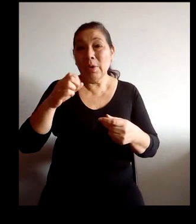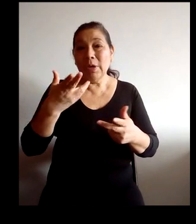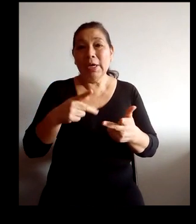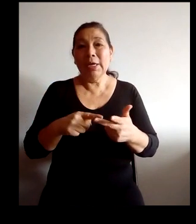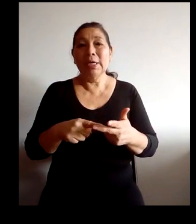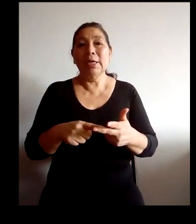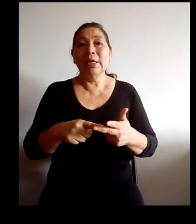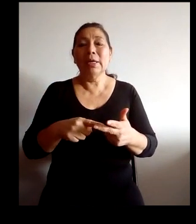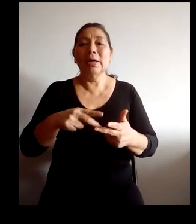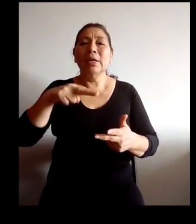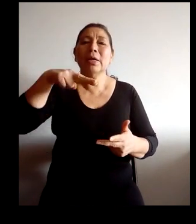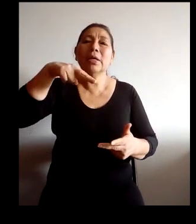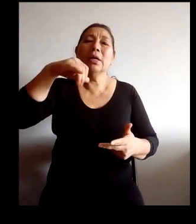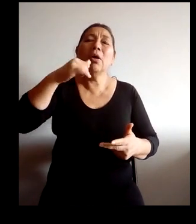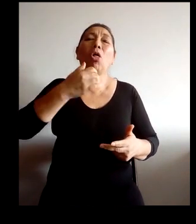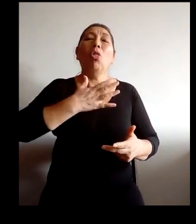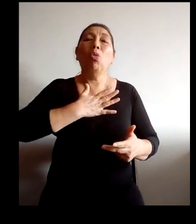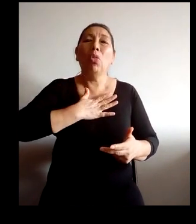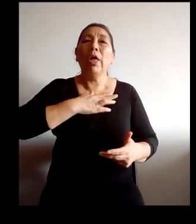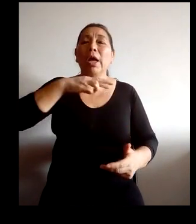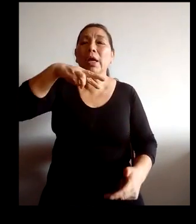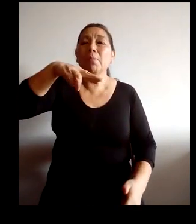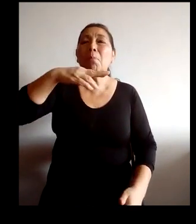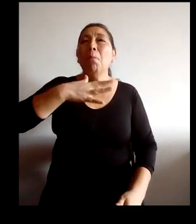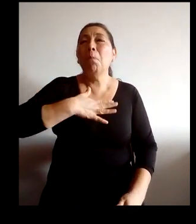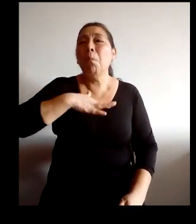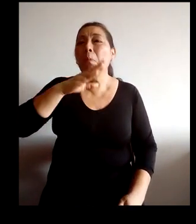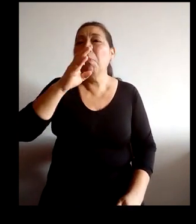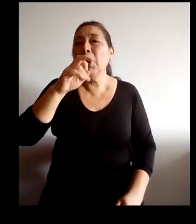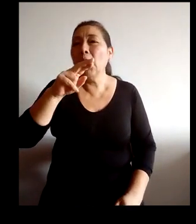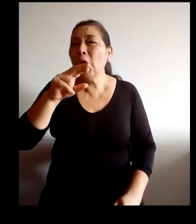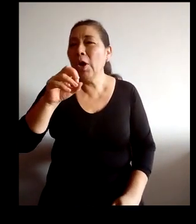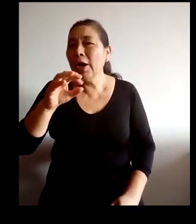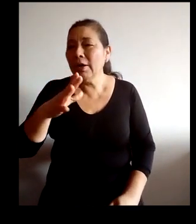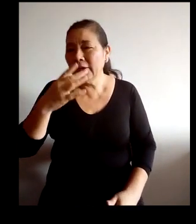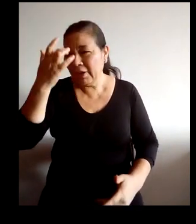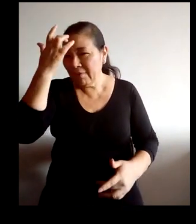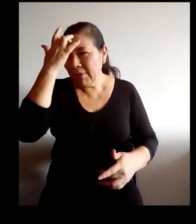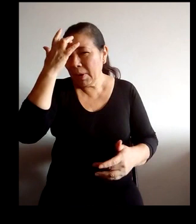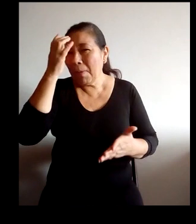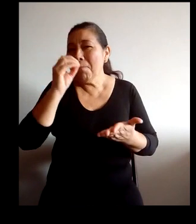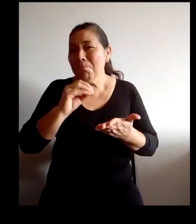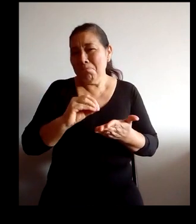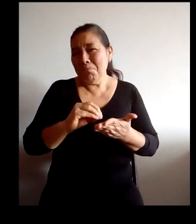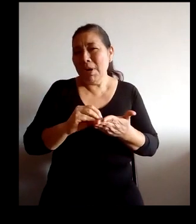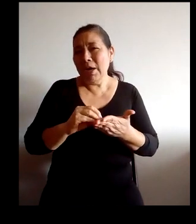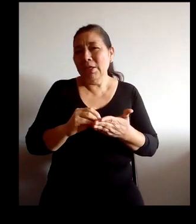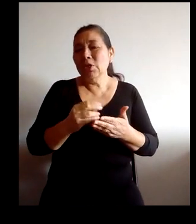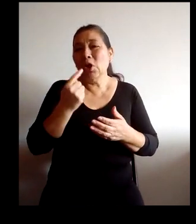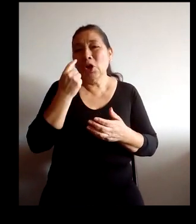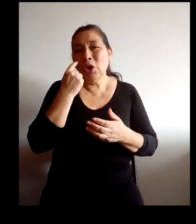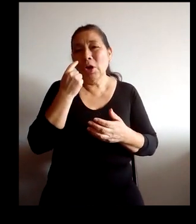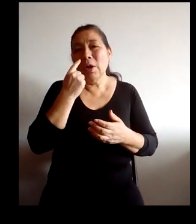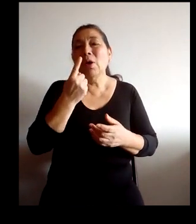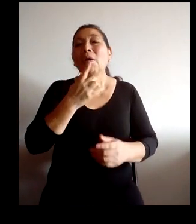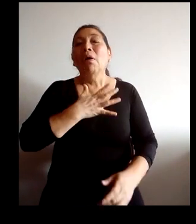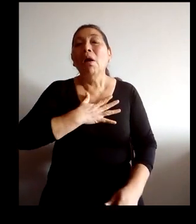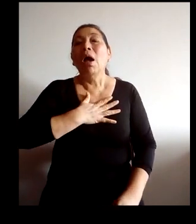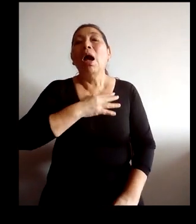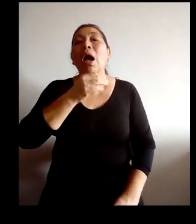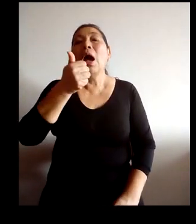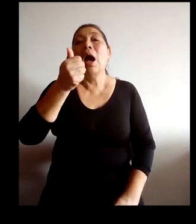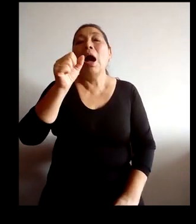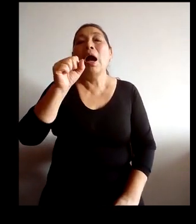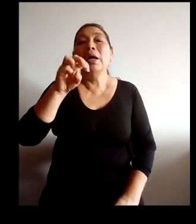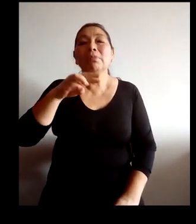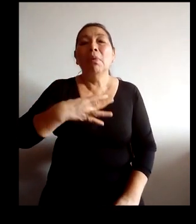más comúnmente conocida como el asma. Y siendo en base a esas dos enfermedades, no solo la neumoconiosis, que se establece un